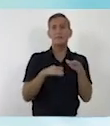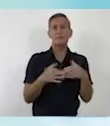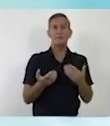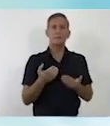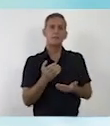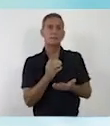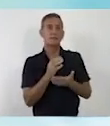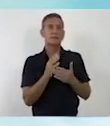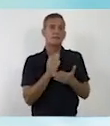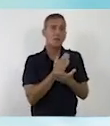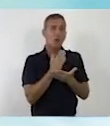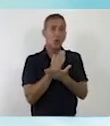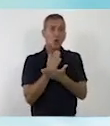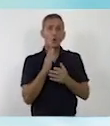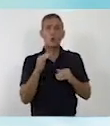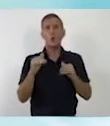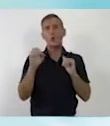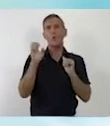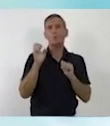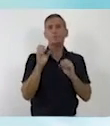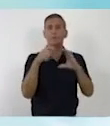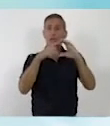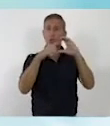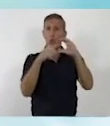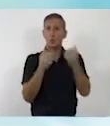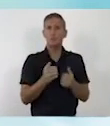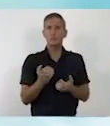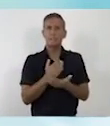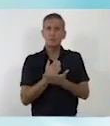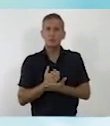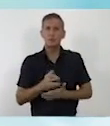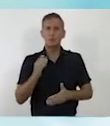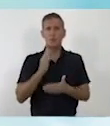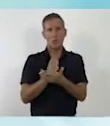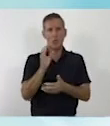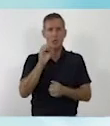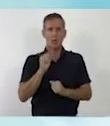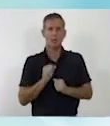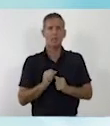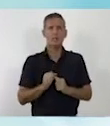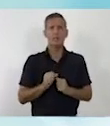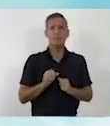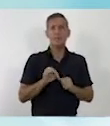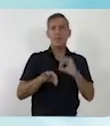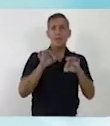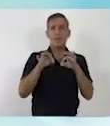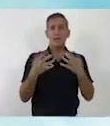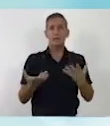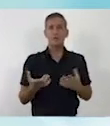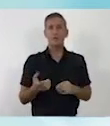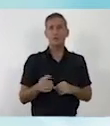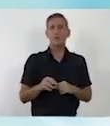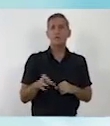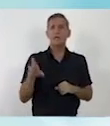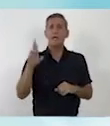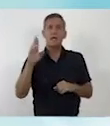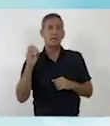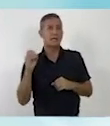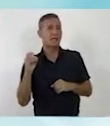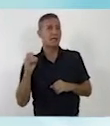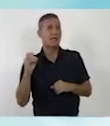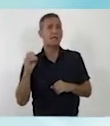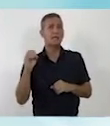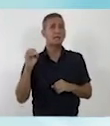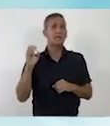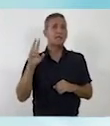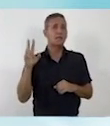criterios estudiados en clase. Tienen también que escoger una de esas ecuaciones que sea isotérmica, que sea R2